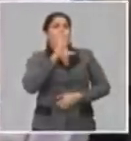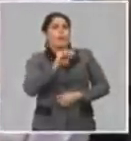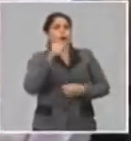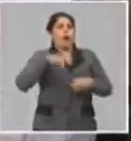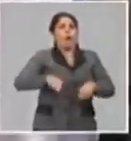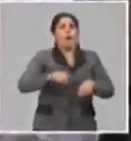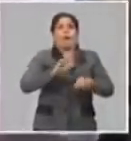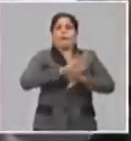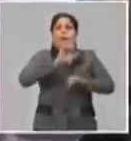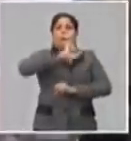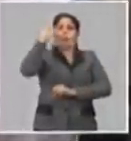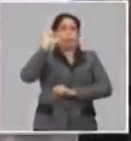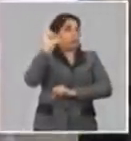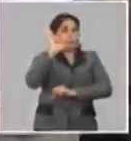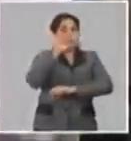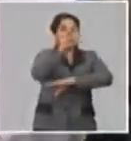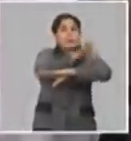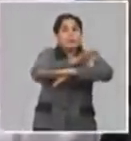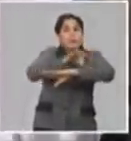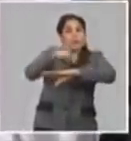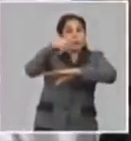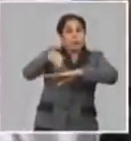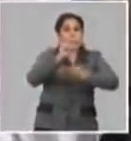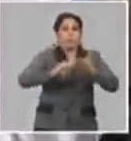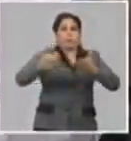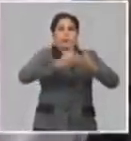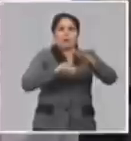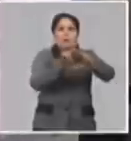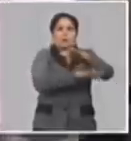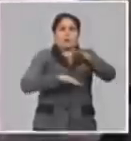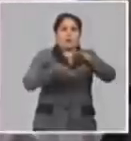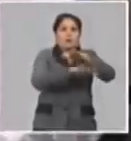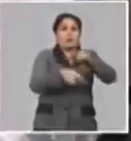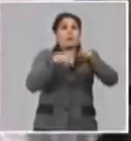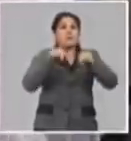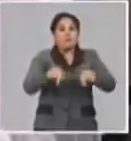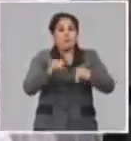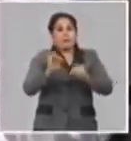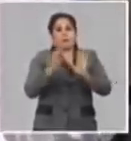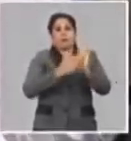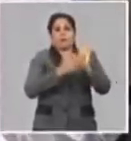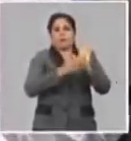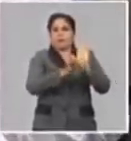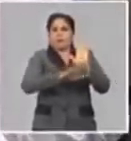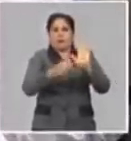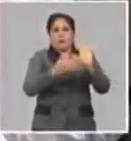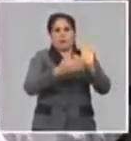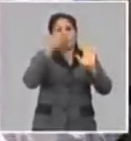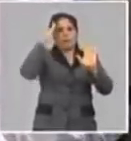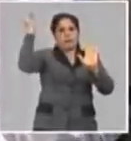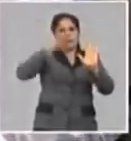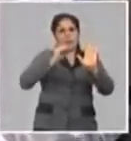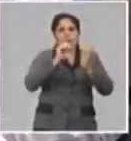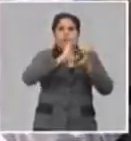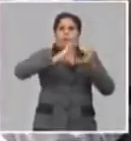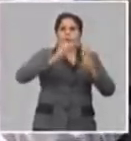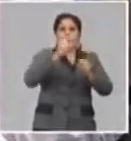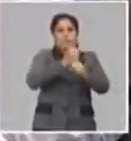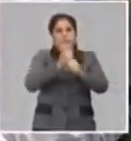se alcanza. Ya es un diseño desde la planificación. Y precisamente eso está concebido también en la